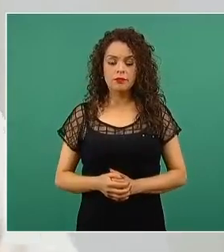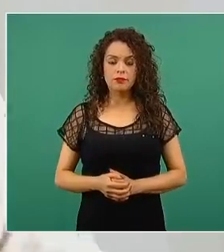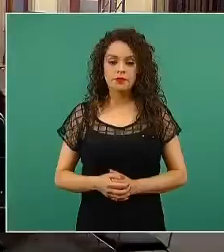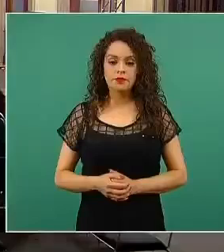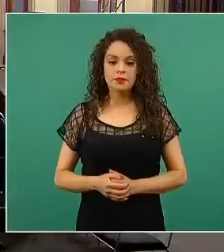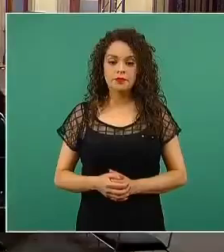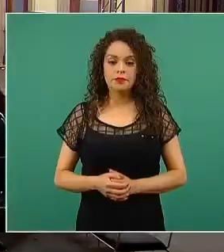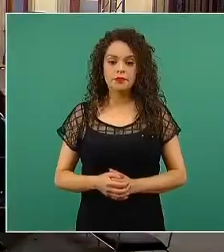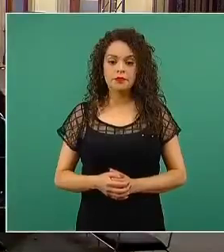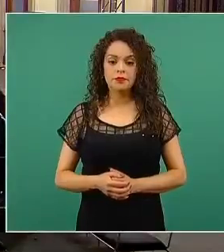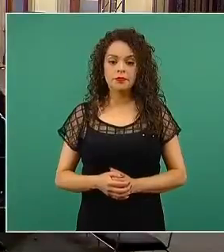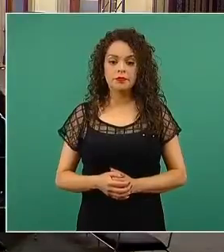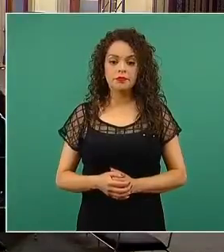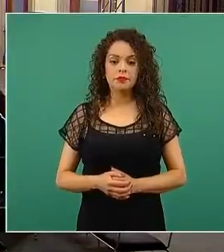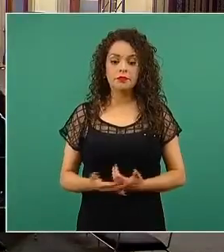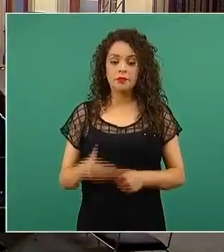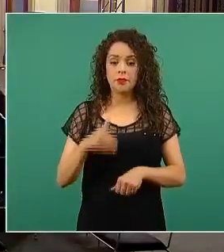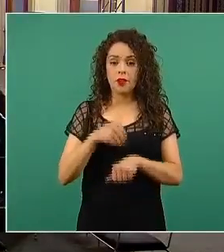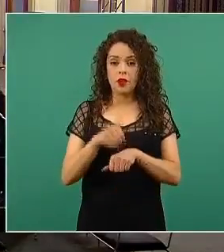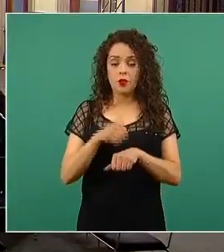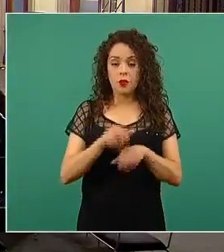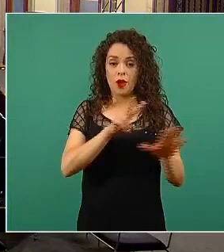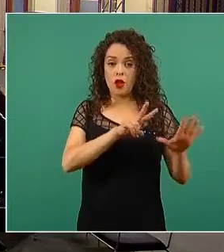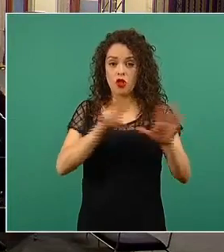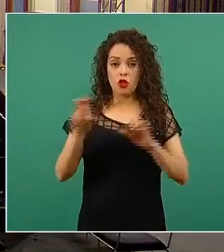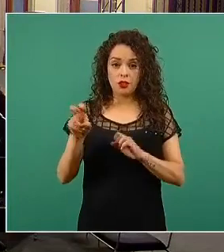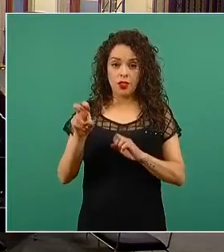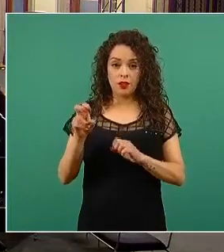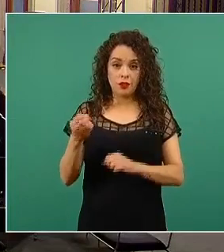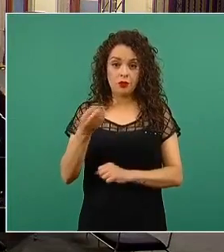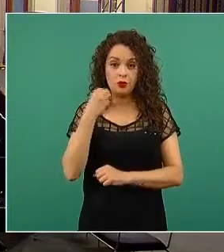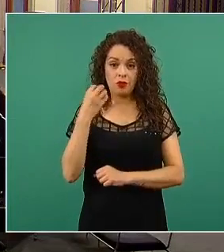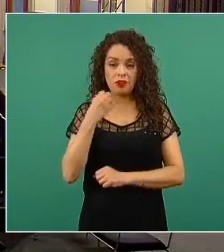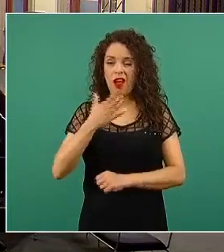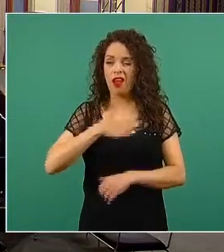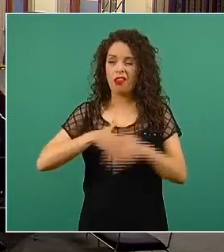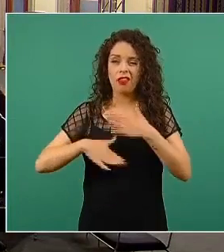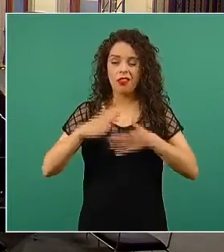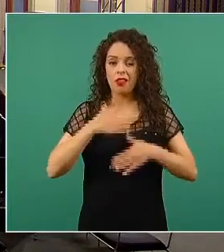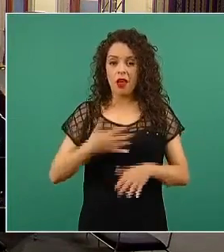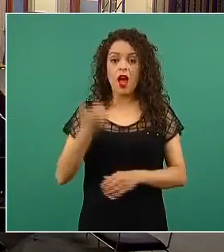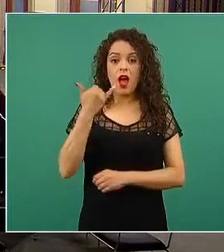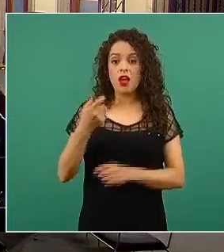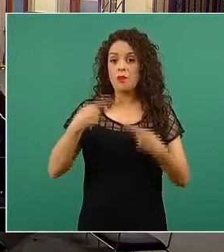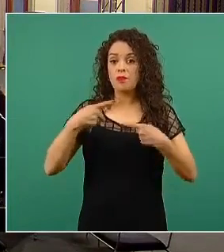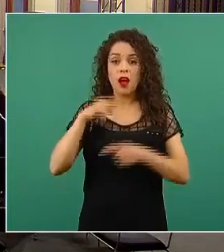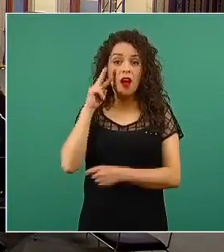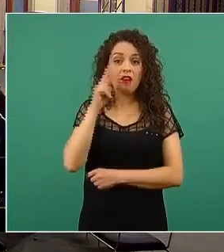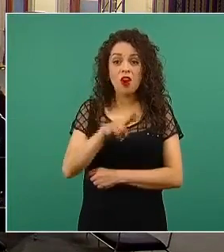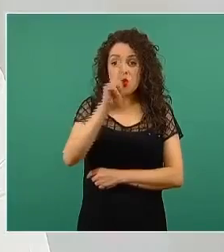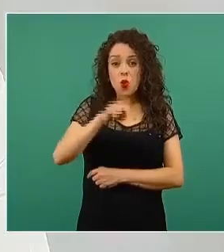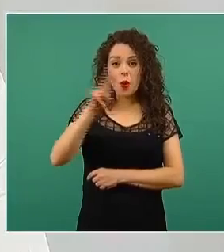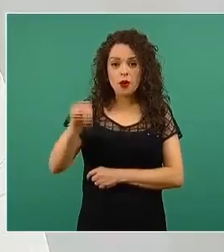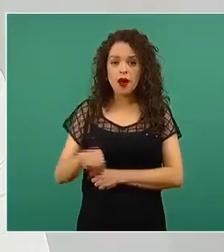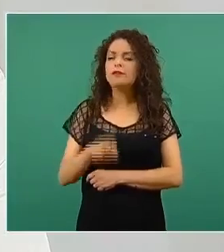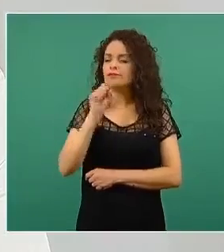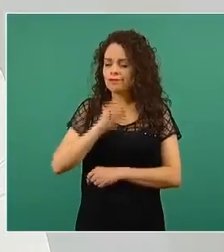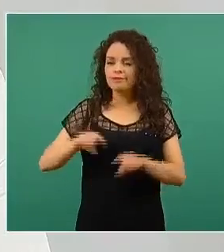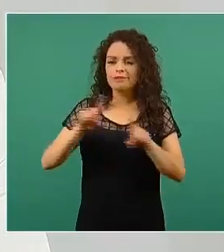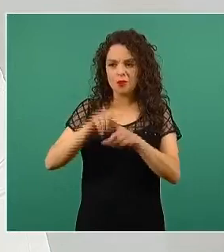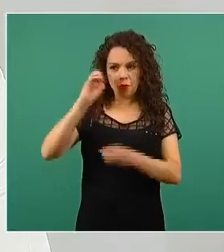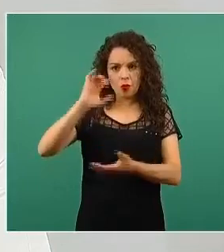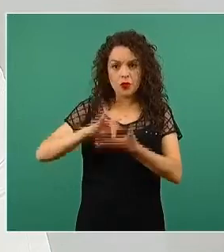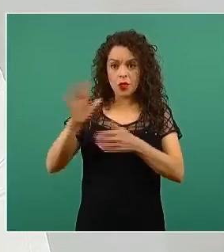la número 200 a lo mejor, y a quien nunca nos vio también, muchas gracias, porque aunque no nos hayan